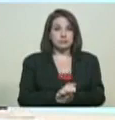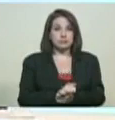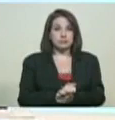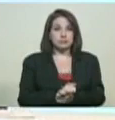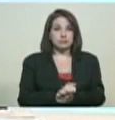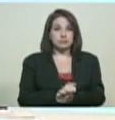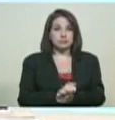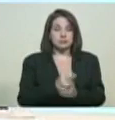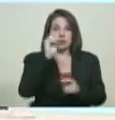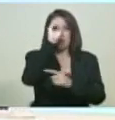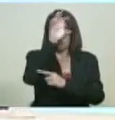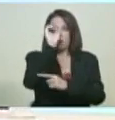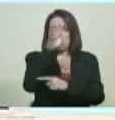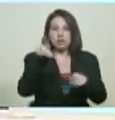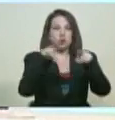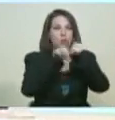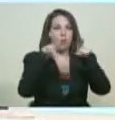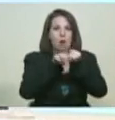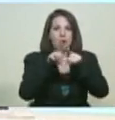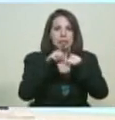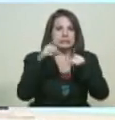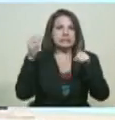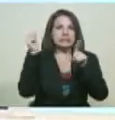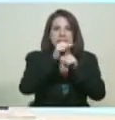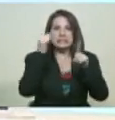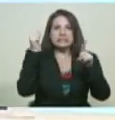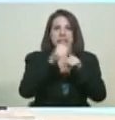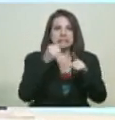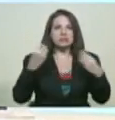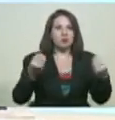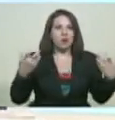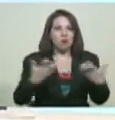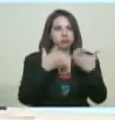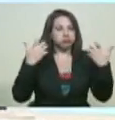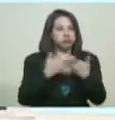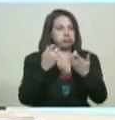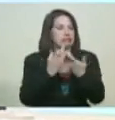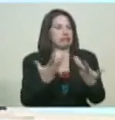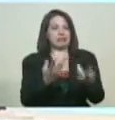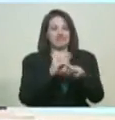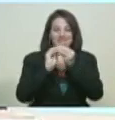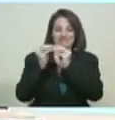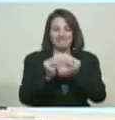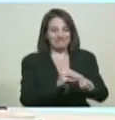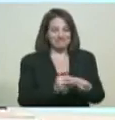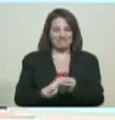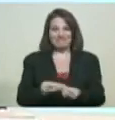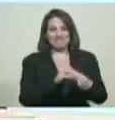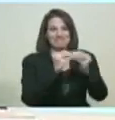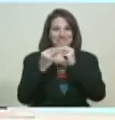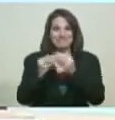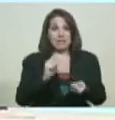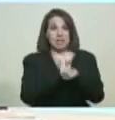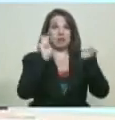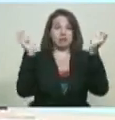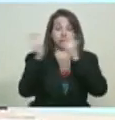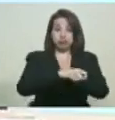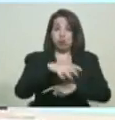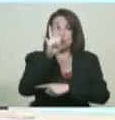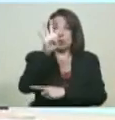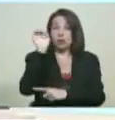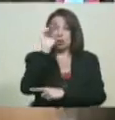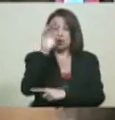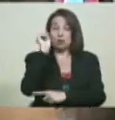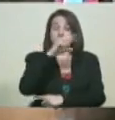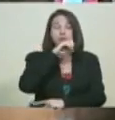congreso en guerra pues en batalla un congreso para transformar este país un cuarto congreso histórico de verdad